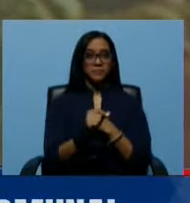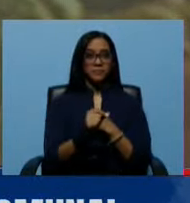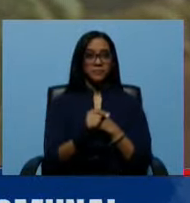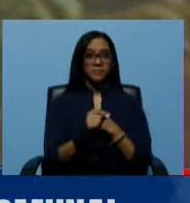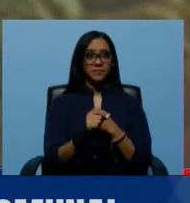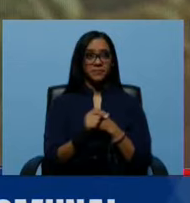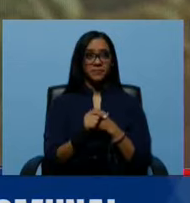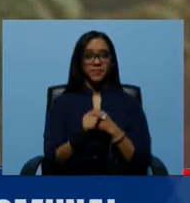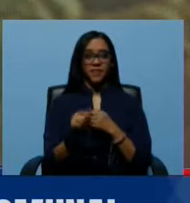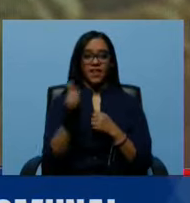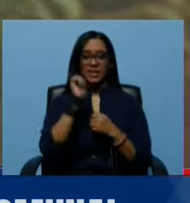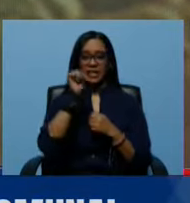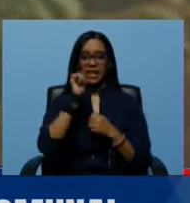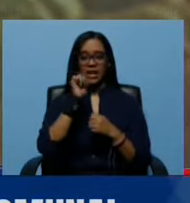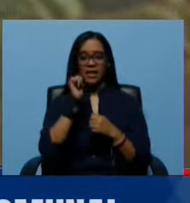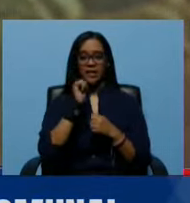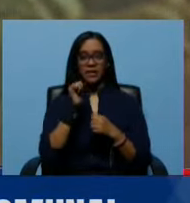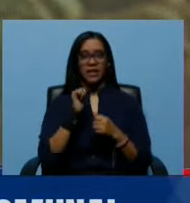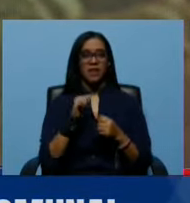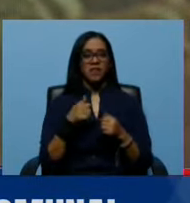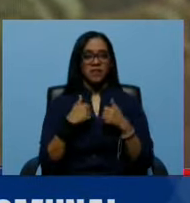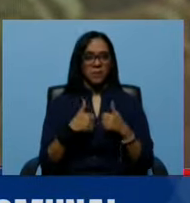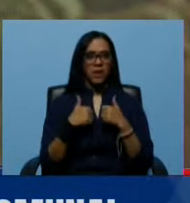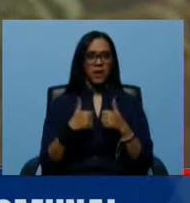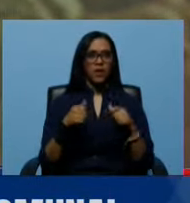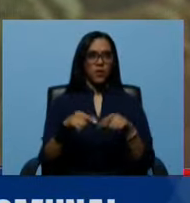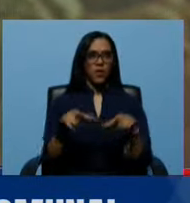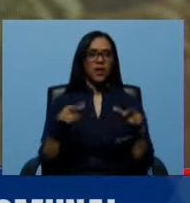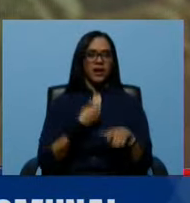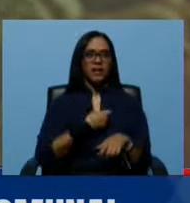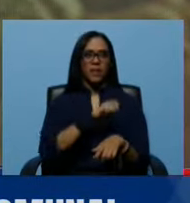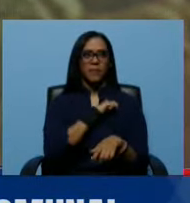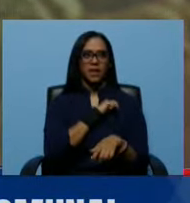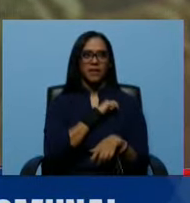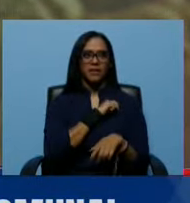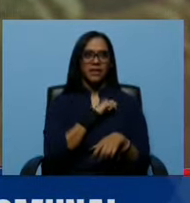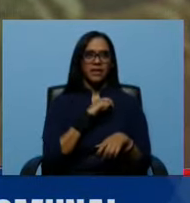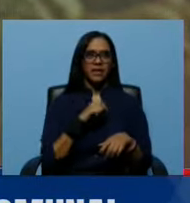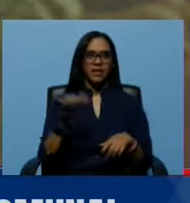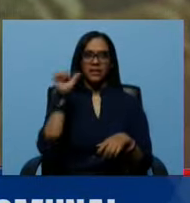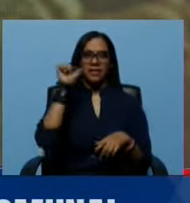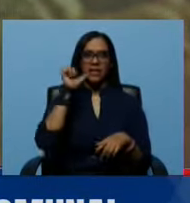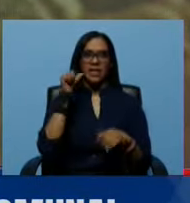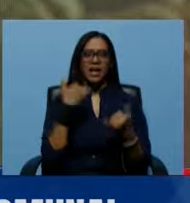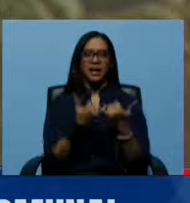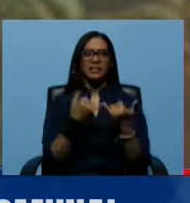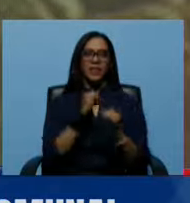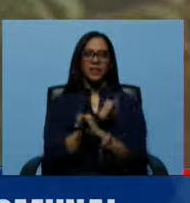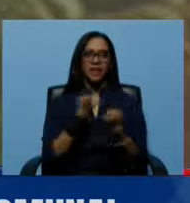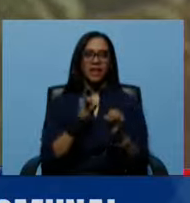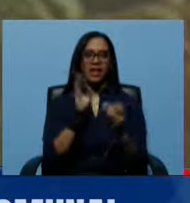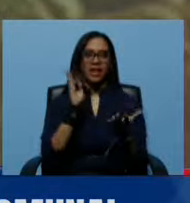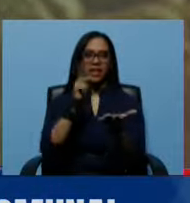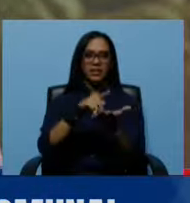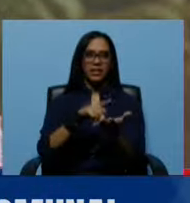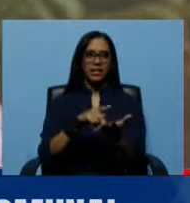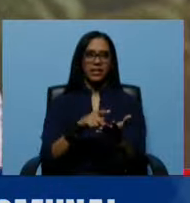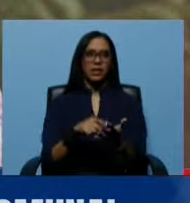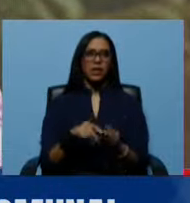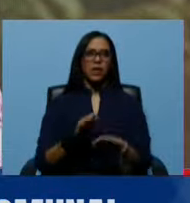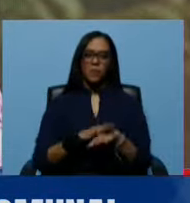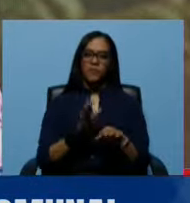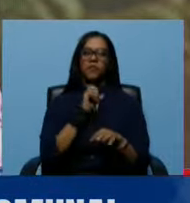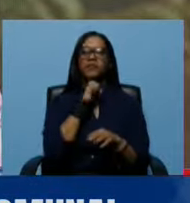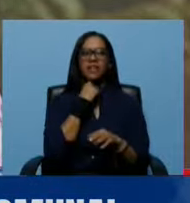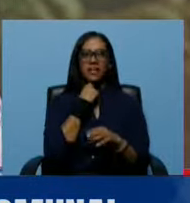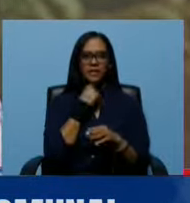Una tasca bien buena ya en un lugar de España. La tasca hasta el final. Hasta allá llegó. Por favor, no le cuenten esto a